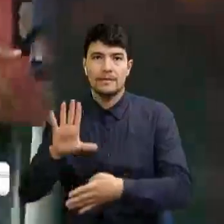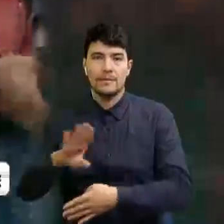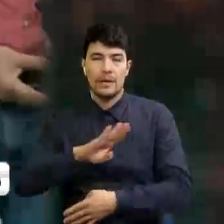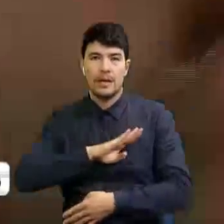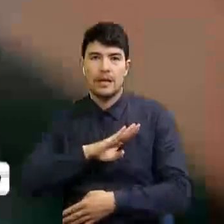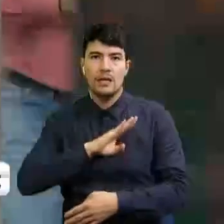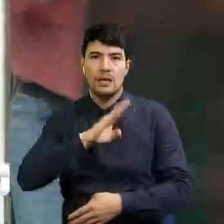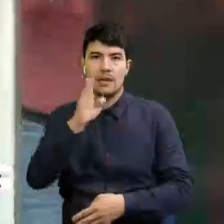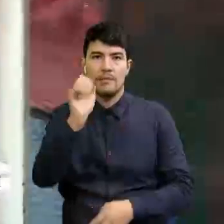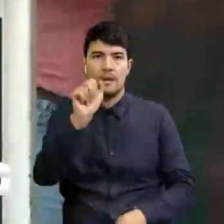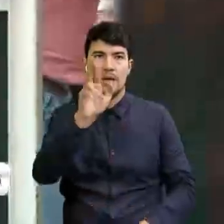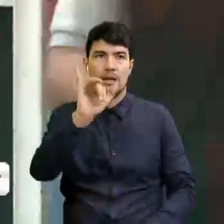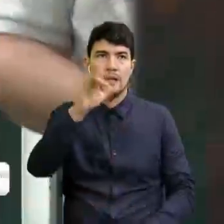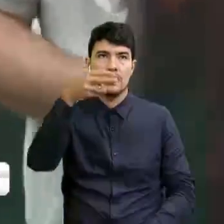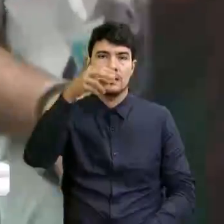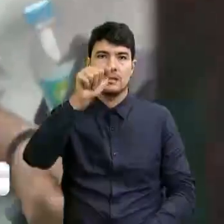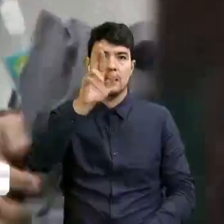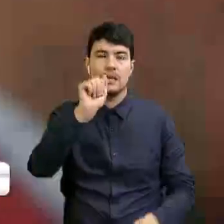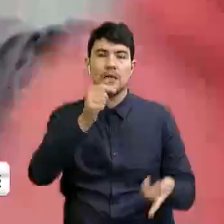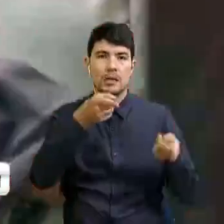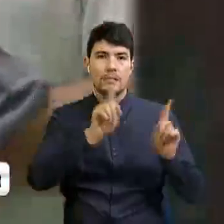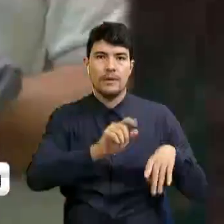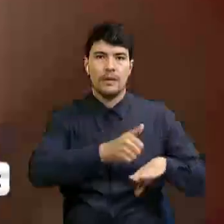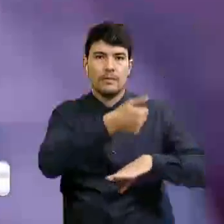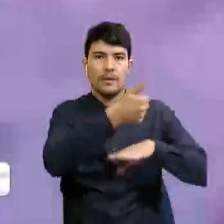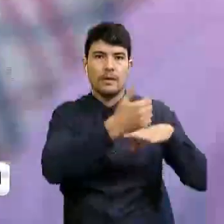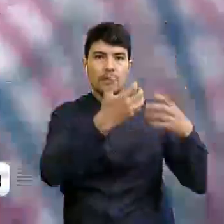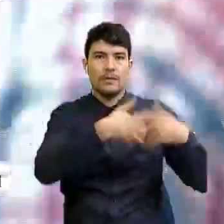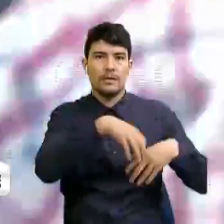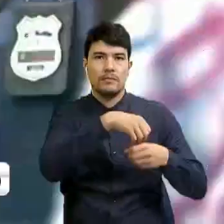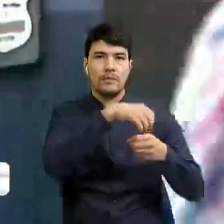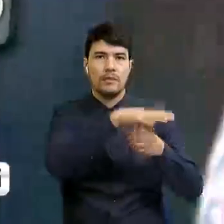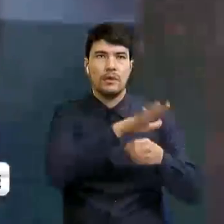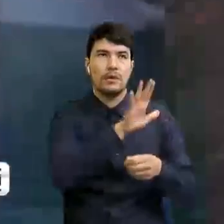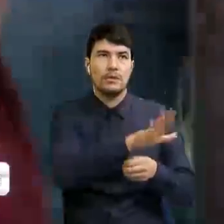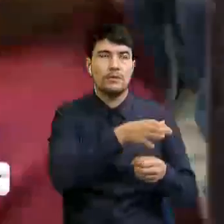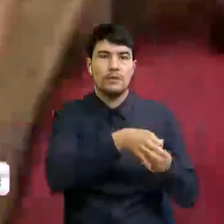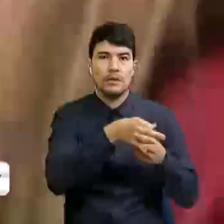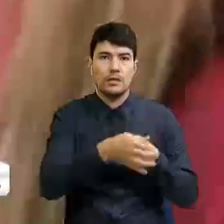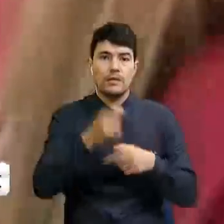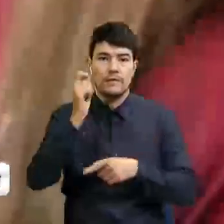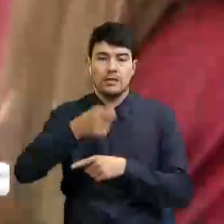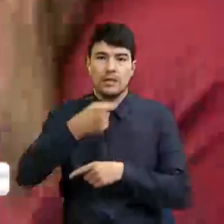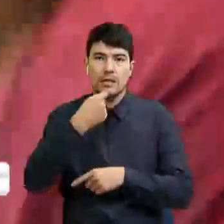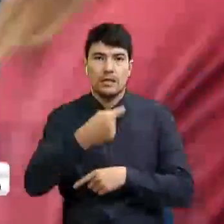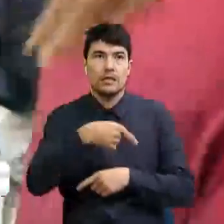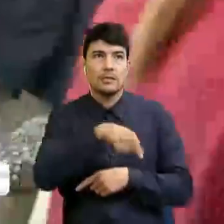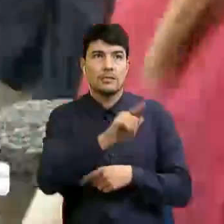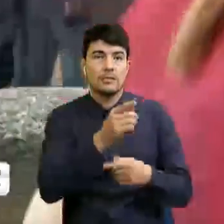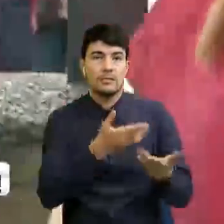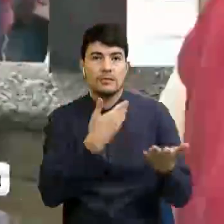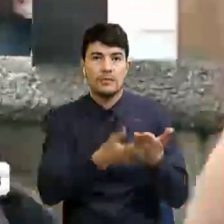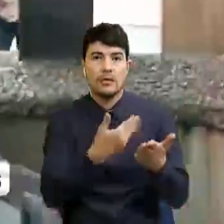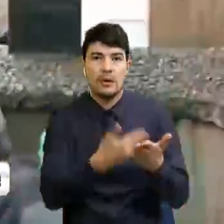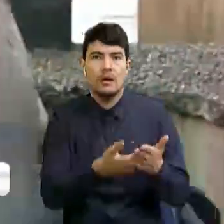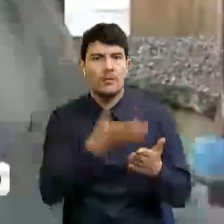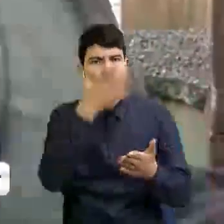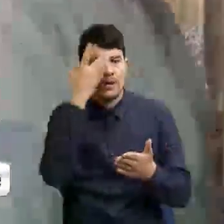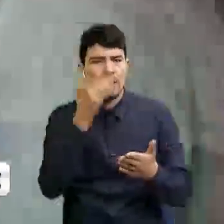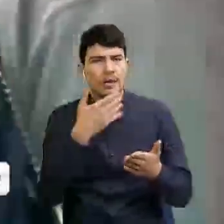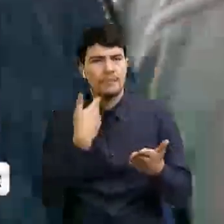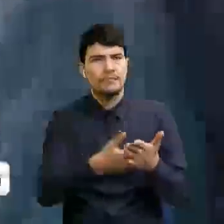barichara y referente de las empresas públicas del municipio la fiscalía concluyó ante el juez de garantías la sustentación de los delitos